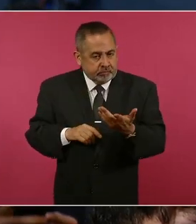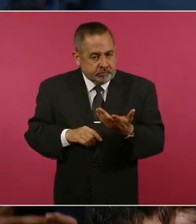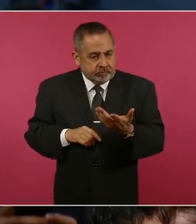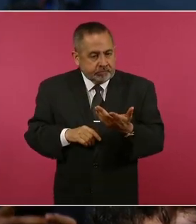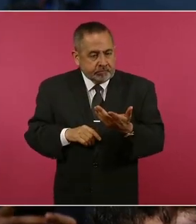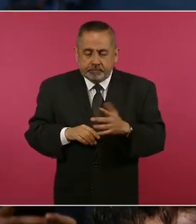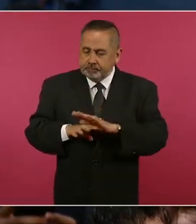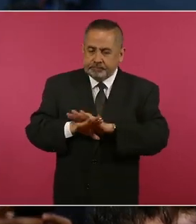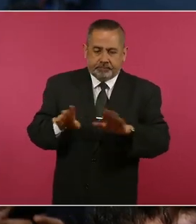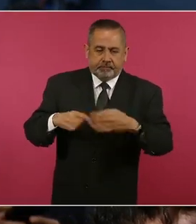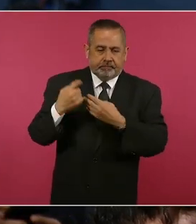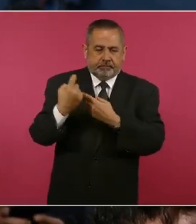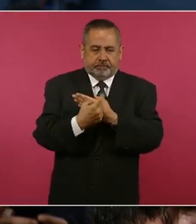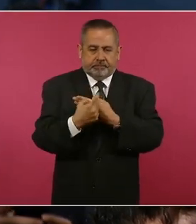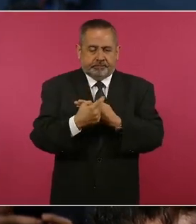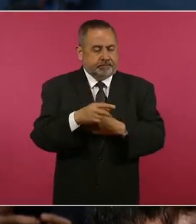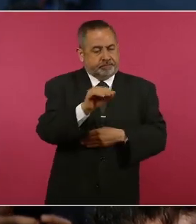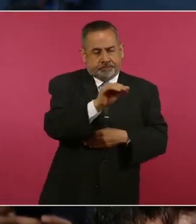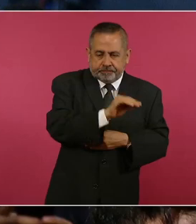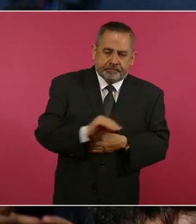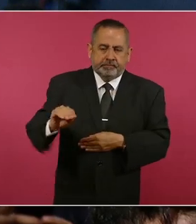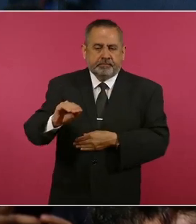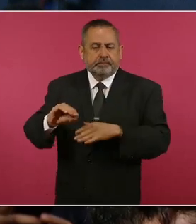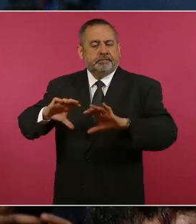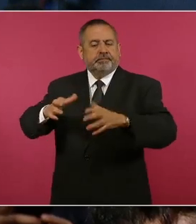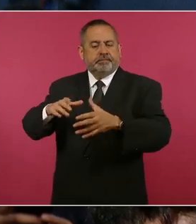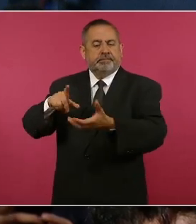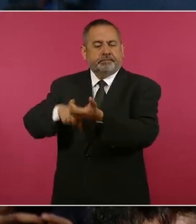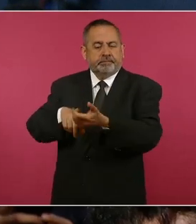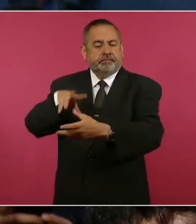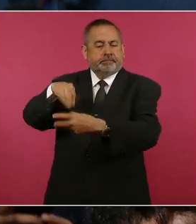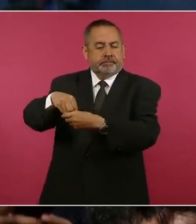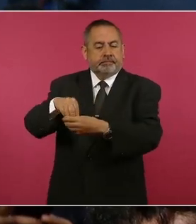automáticamente pues pasen